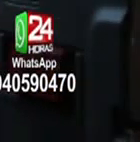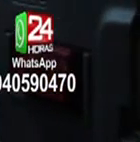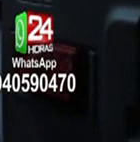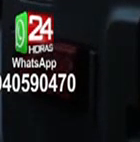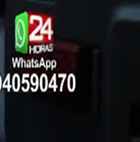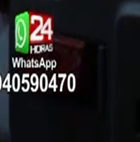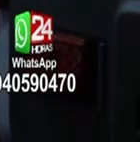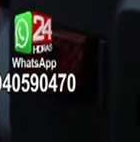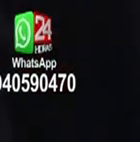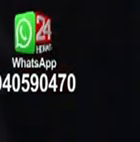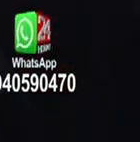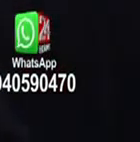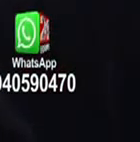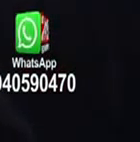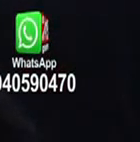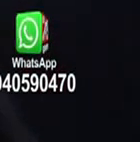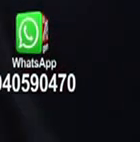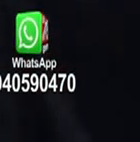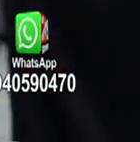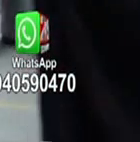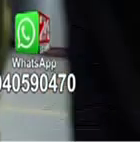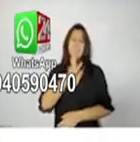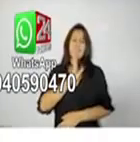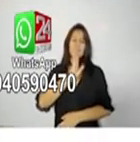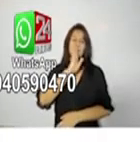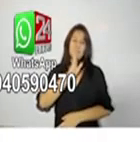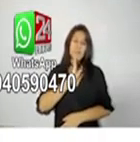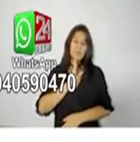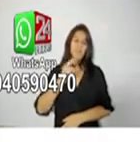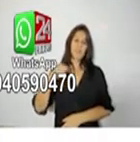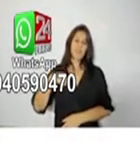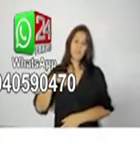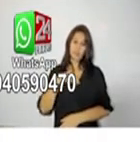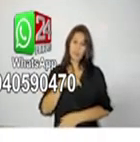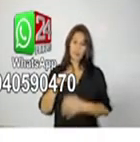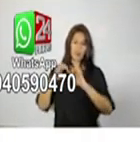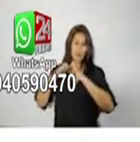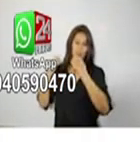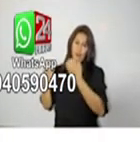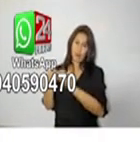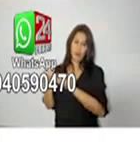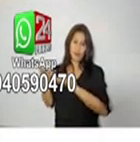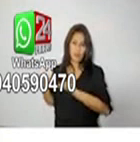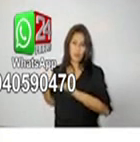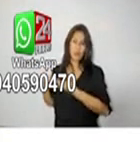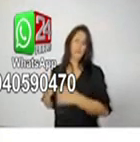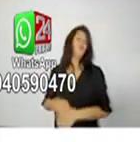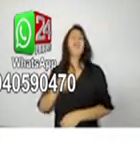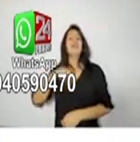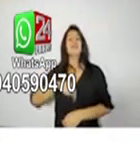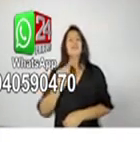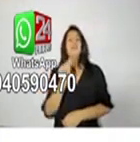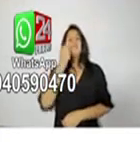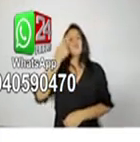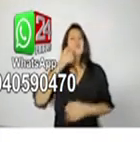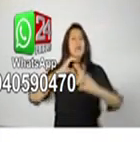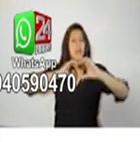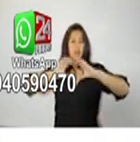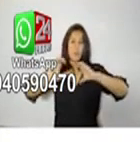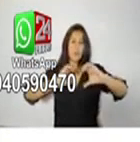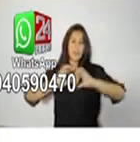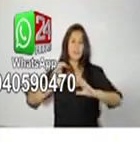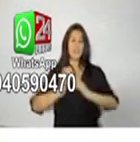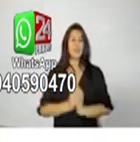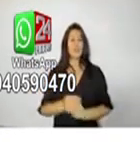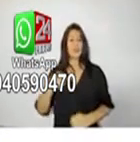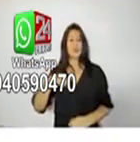de la segunda ola de coronavirus en el Perú. Este es un primer experimento de conversación. Nuestro propósito